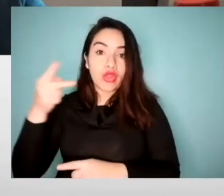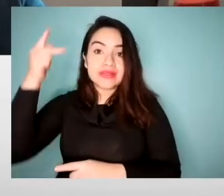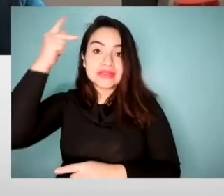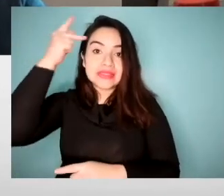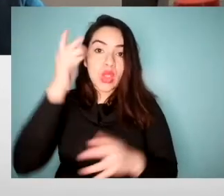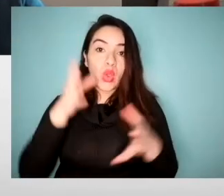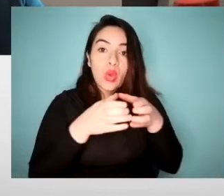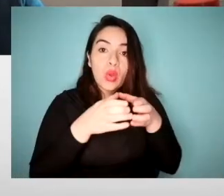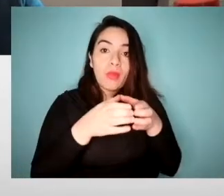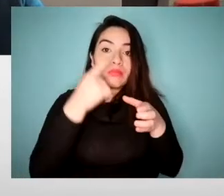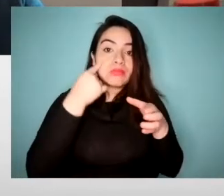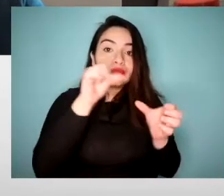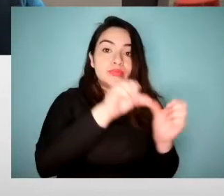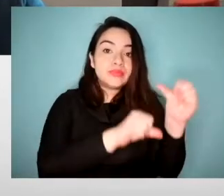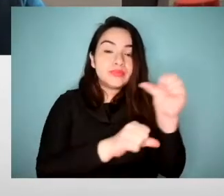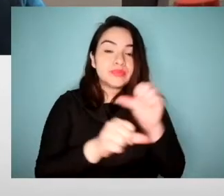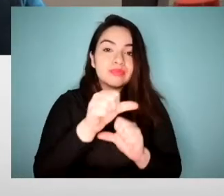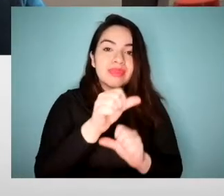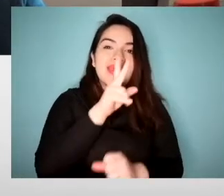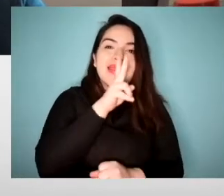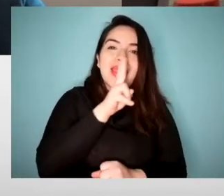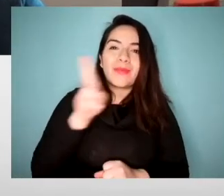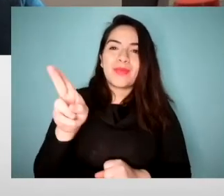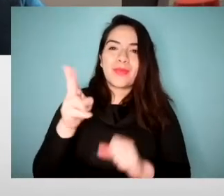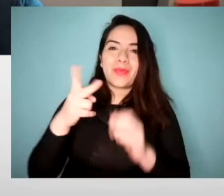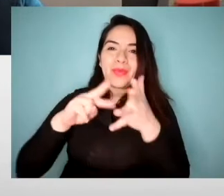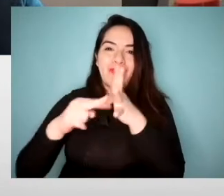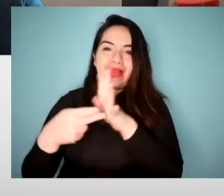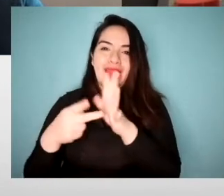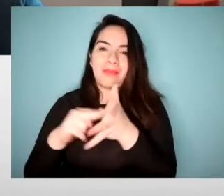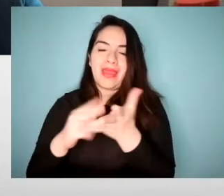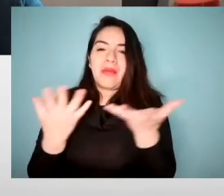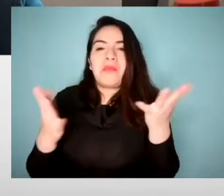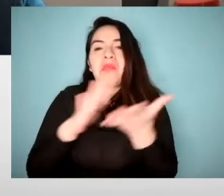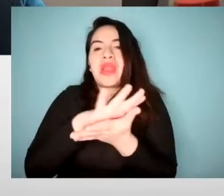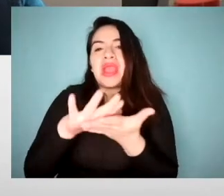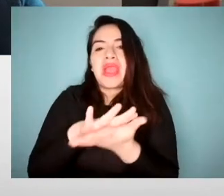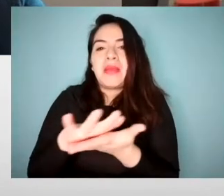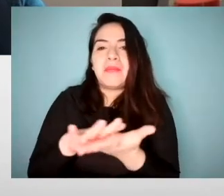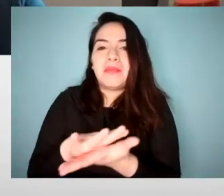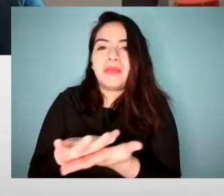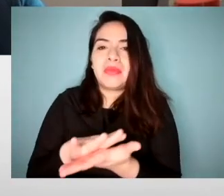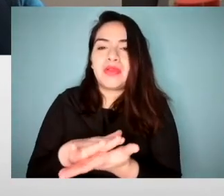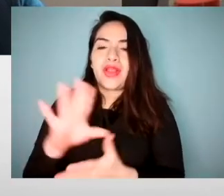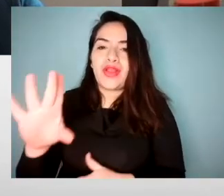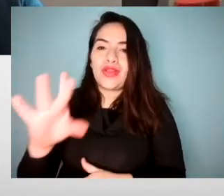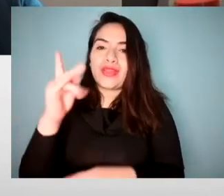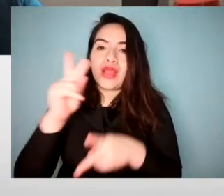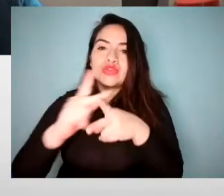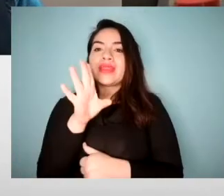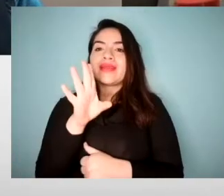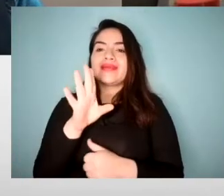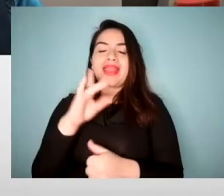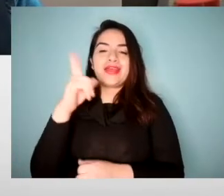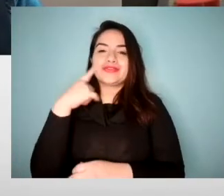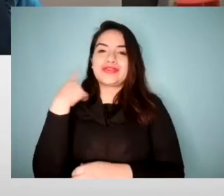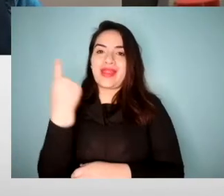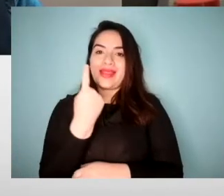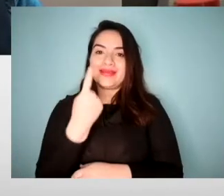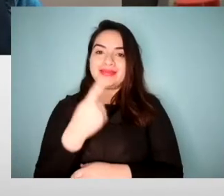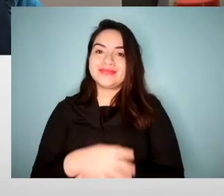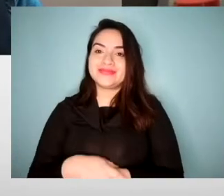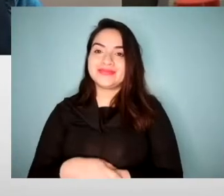llevan a solucionar un problema tan clásico como encontrar la solución para ciertas patologías.